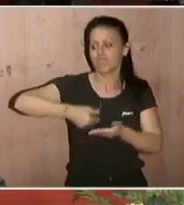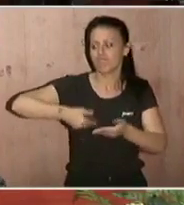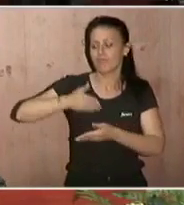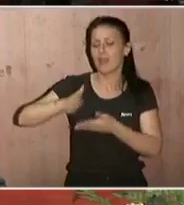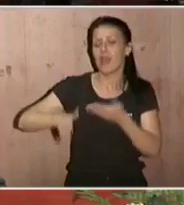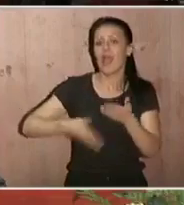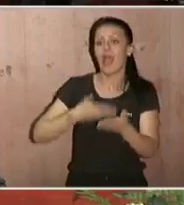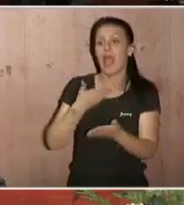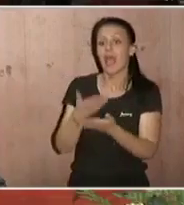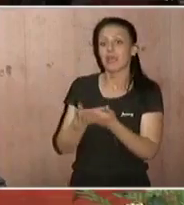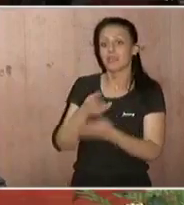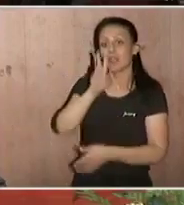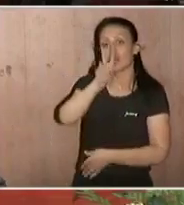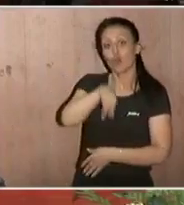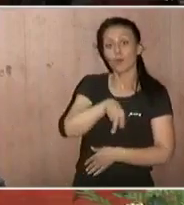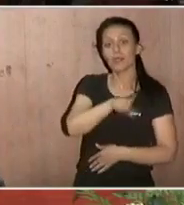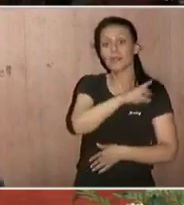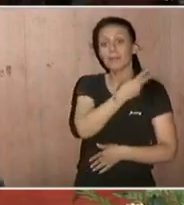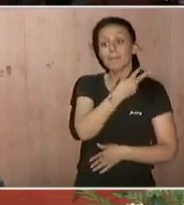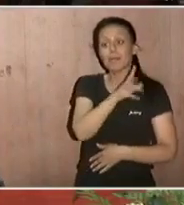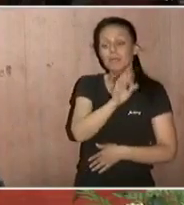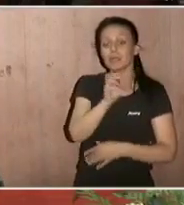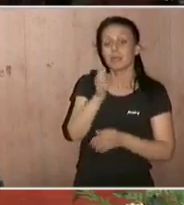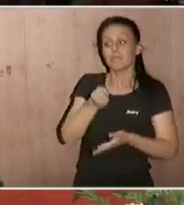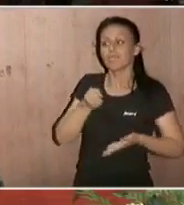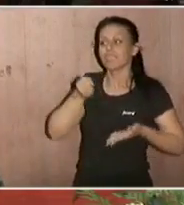testigo en el año 2020.